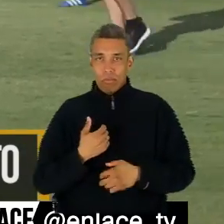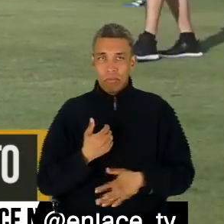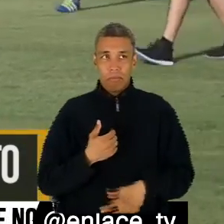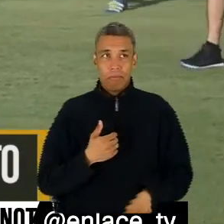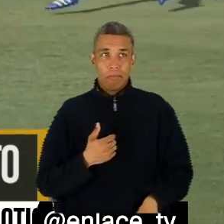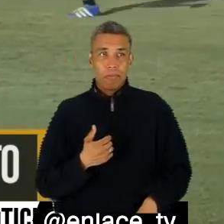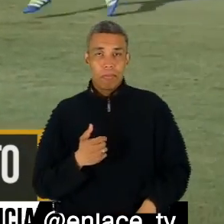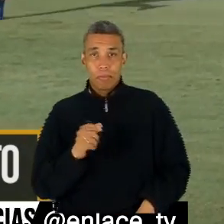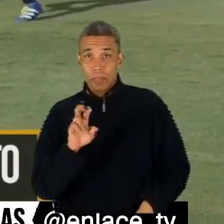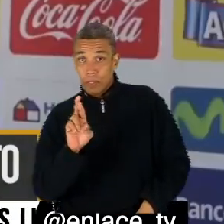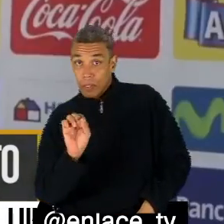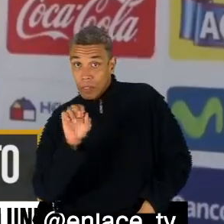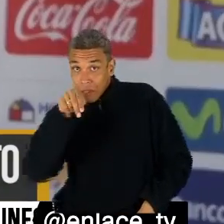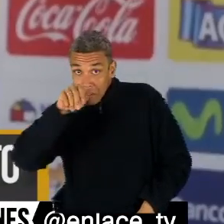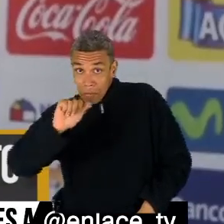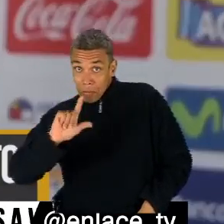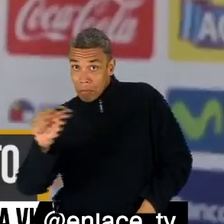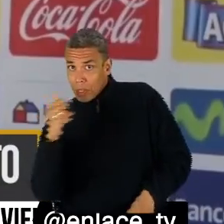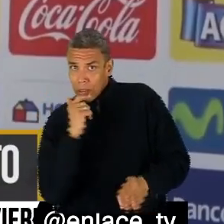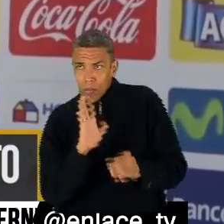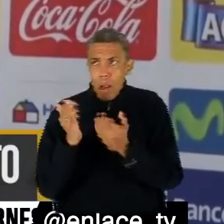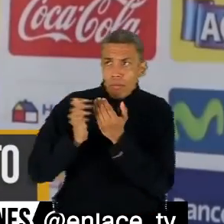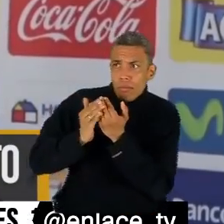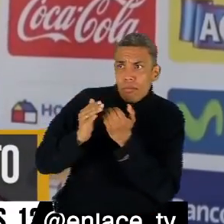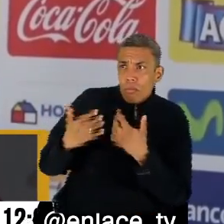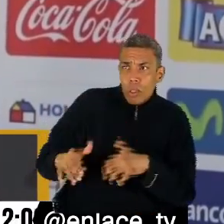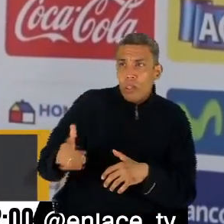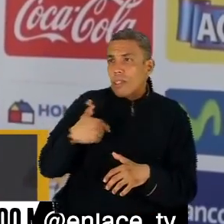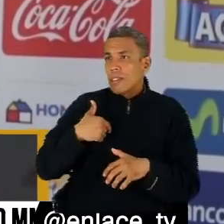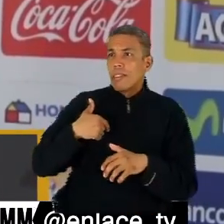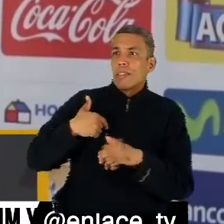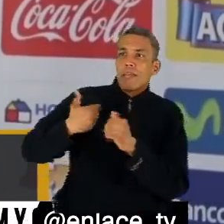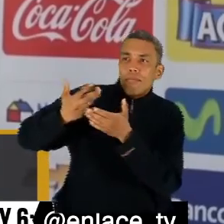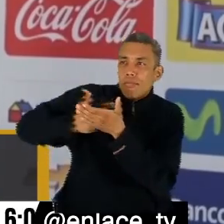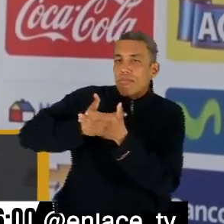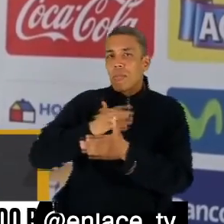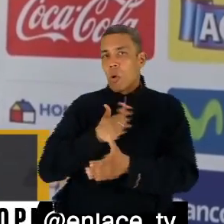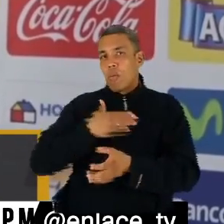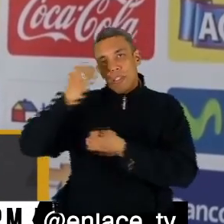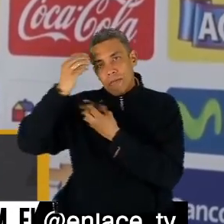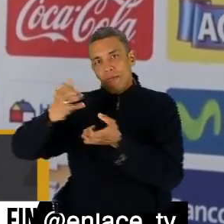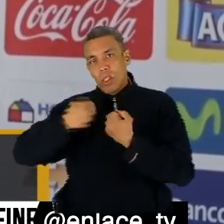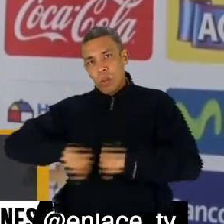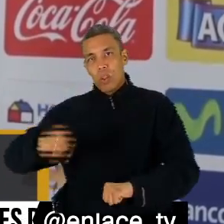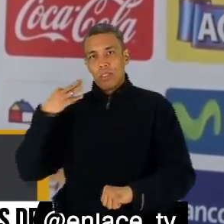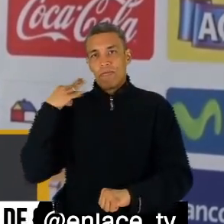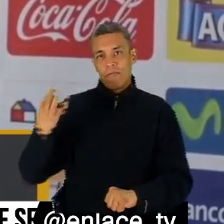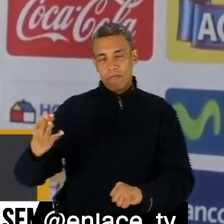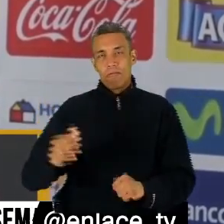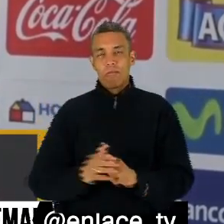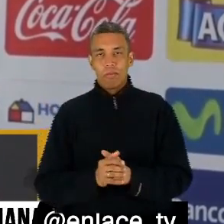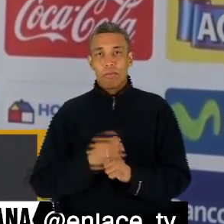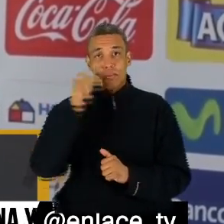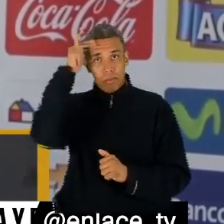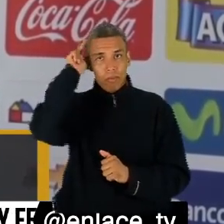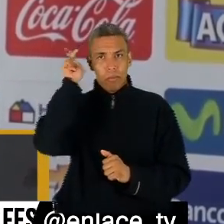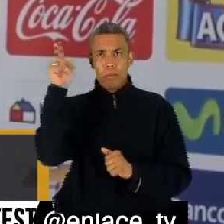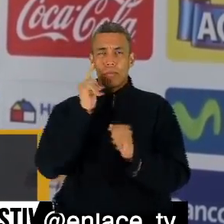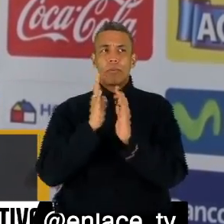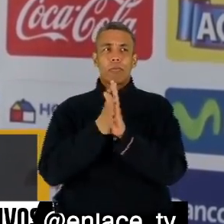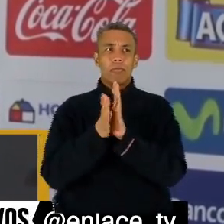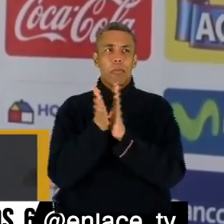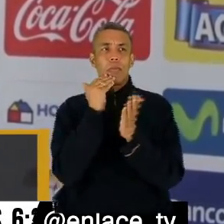instrucciones de la dirección técnica. Sí, estoy muy contento de estar acá, bueno, de estar al lado de todo. Esta clase de compañeros que bueno, desde que